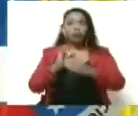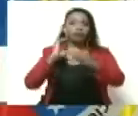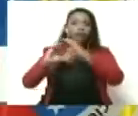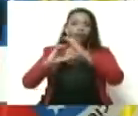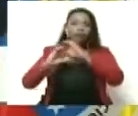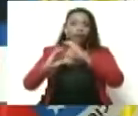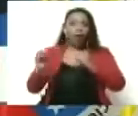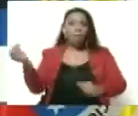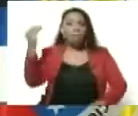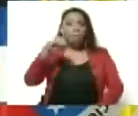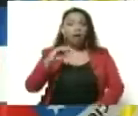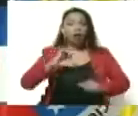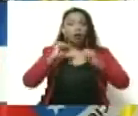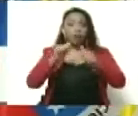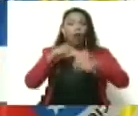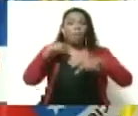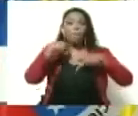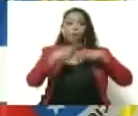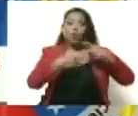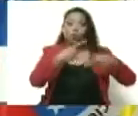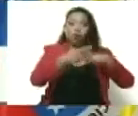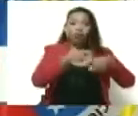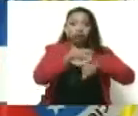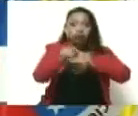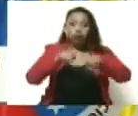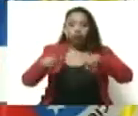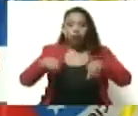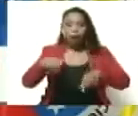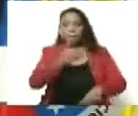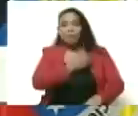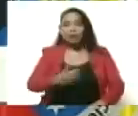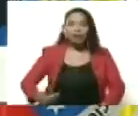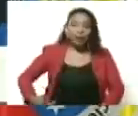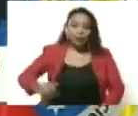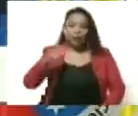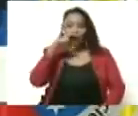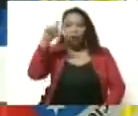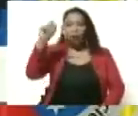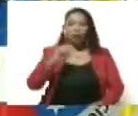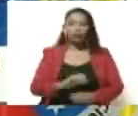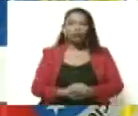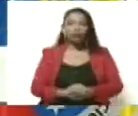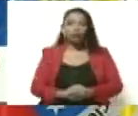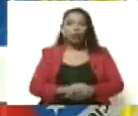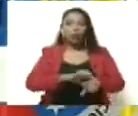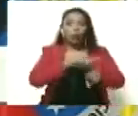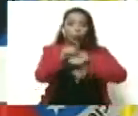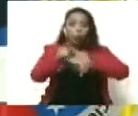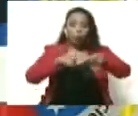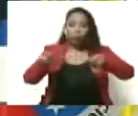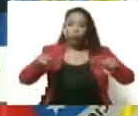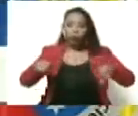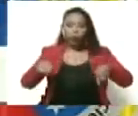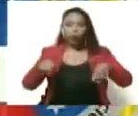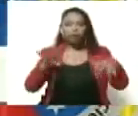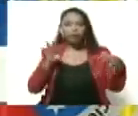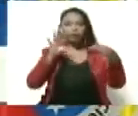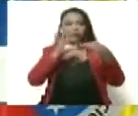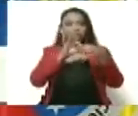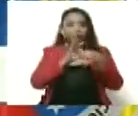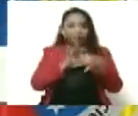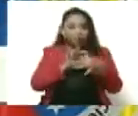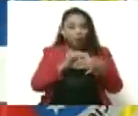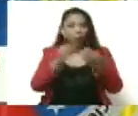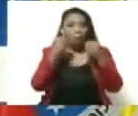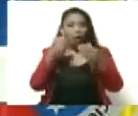conversaciones, además de que hemos iniciado un proceso ordenado por nuestro presidente, Nicolás Maduro Moro, de coordinación, de complementación,